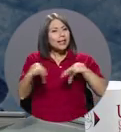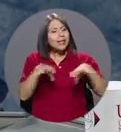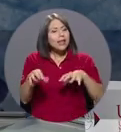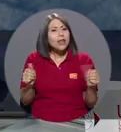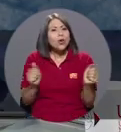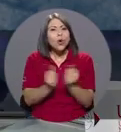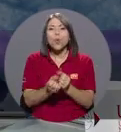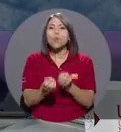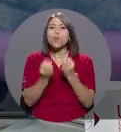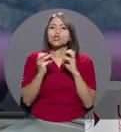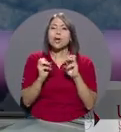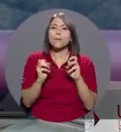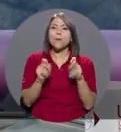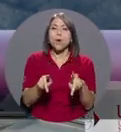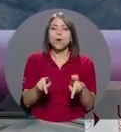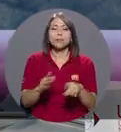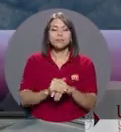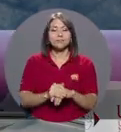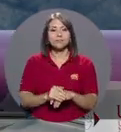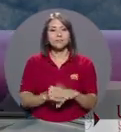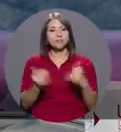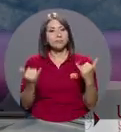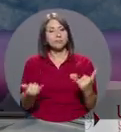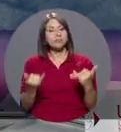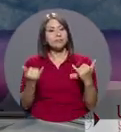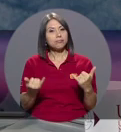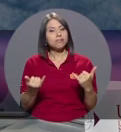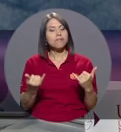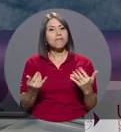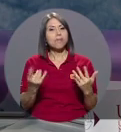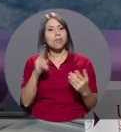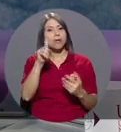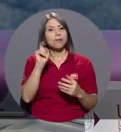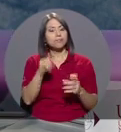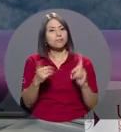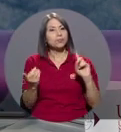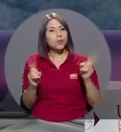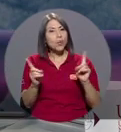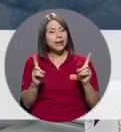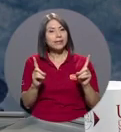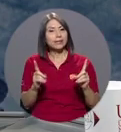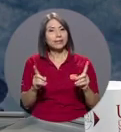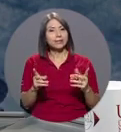Una actividad con mucho potencial. Ahora, más o menos, ¿cuáles son